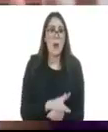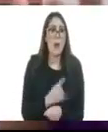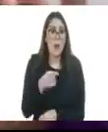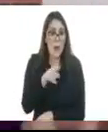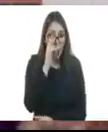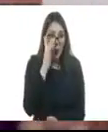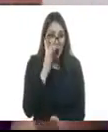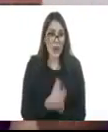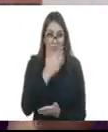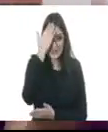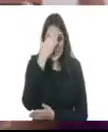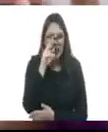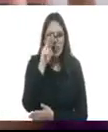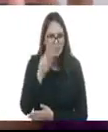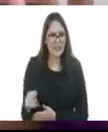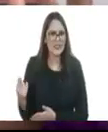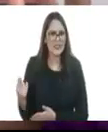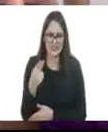la lucha